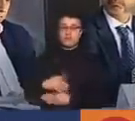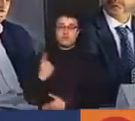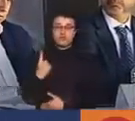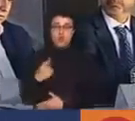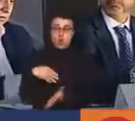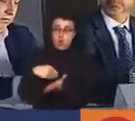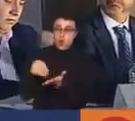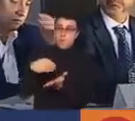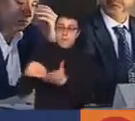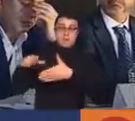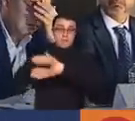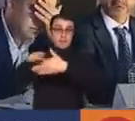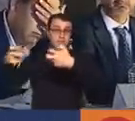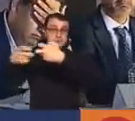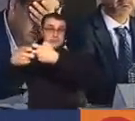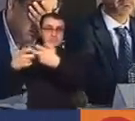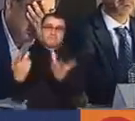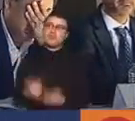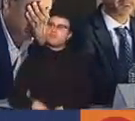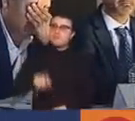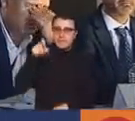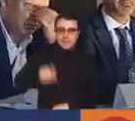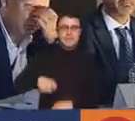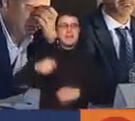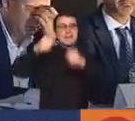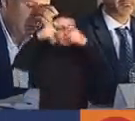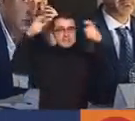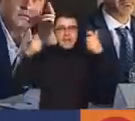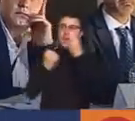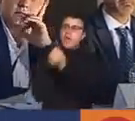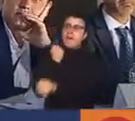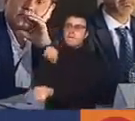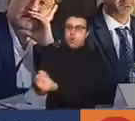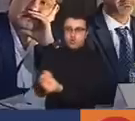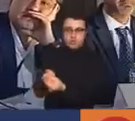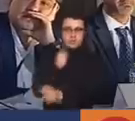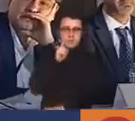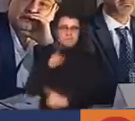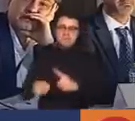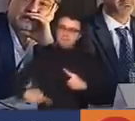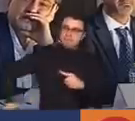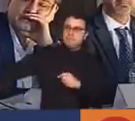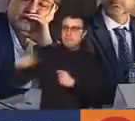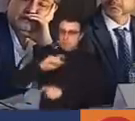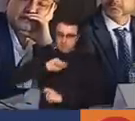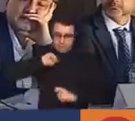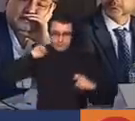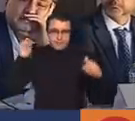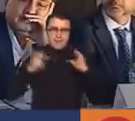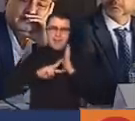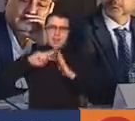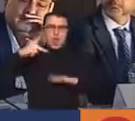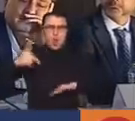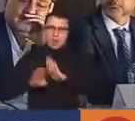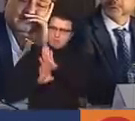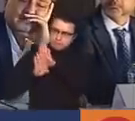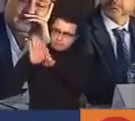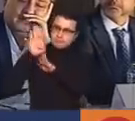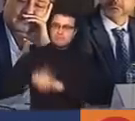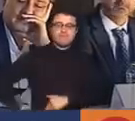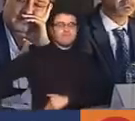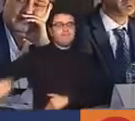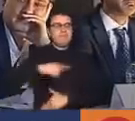comprarse un taxi eléctrico, entonces tiene que haber un apoyo del Estado para dar esos saltos tecnológicos que entre otras